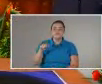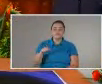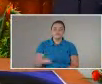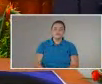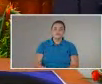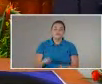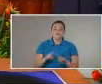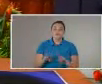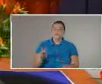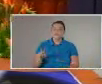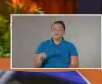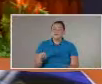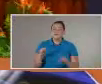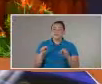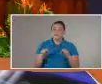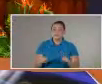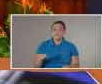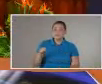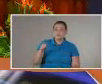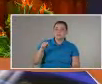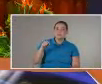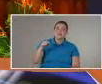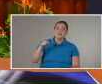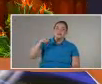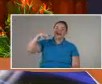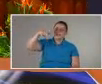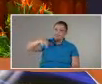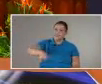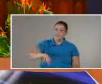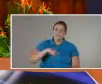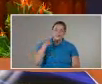pero no se vale permanecer toda la vida llorando.